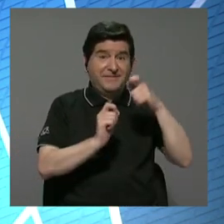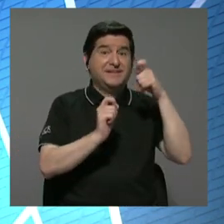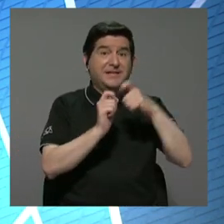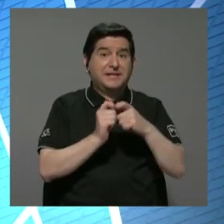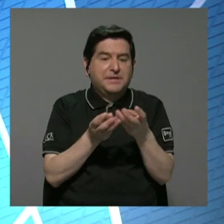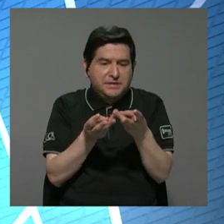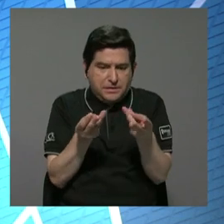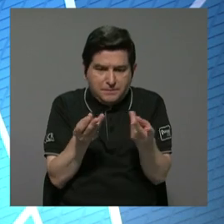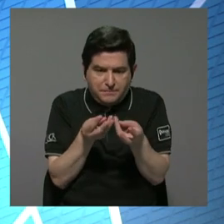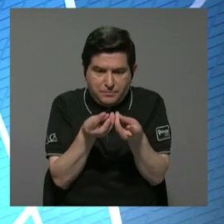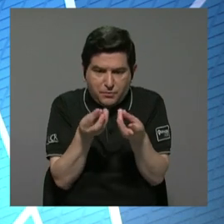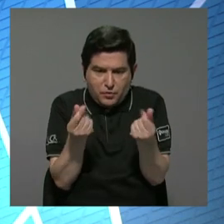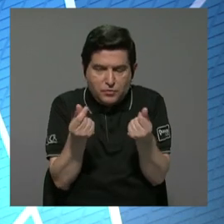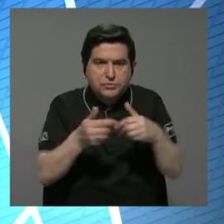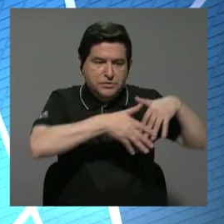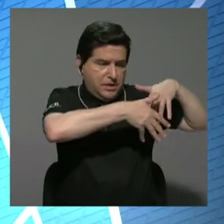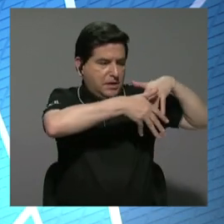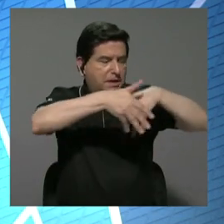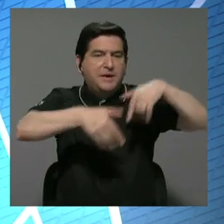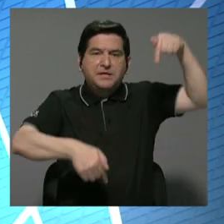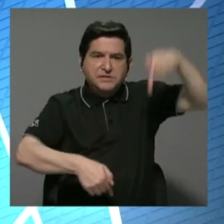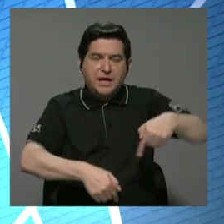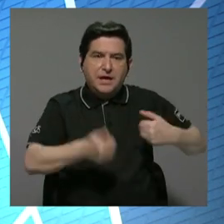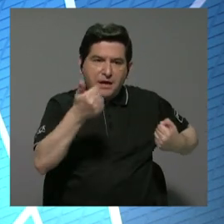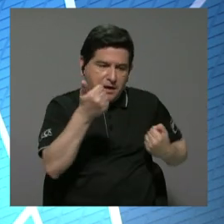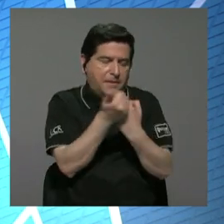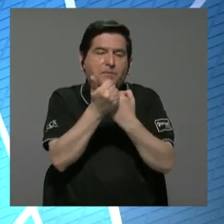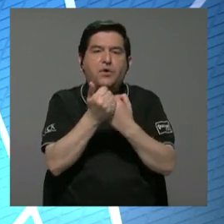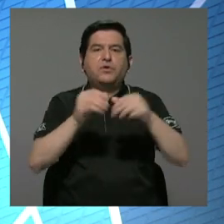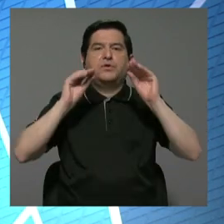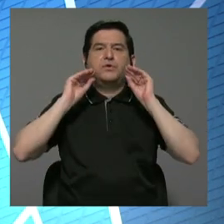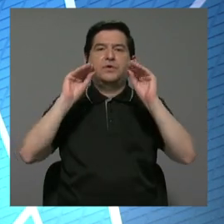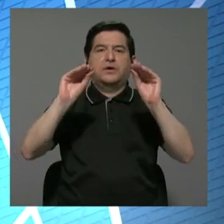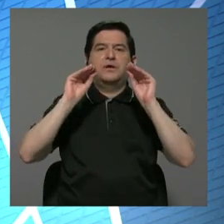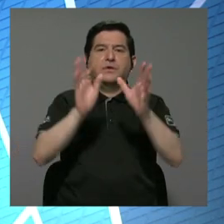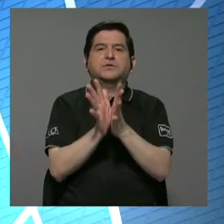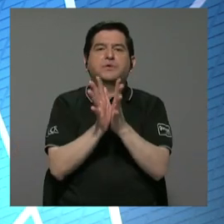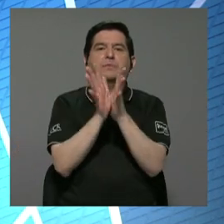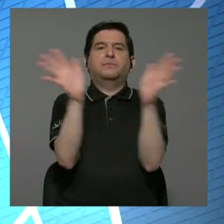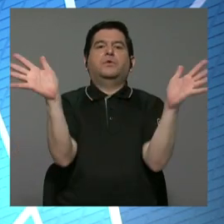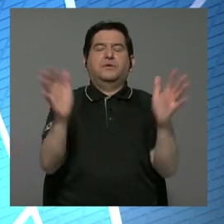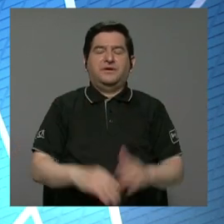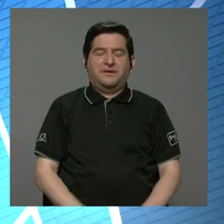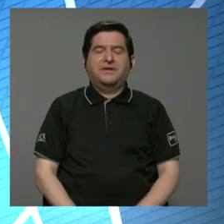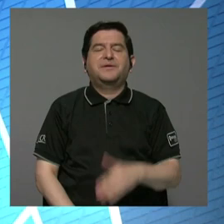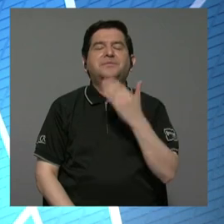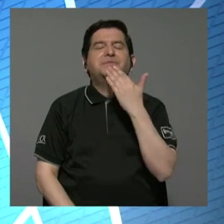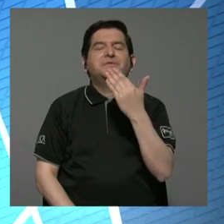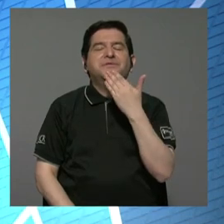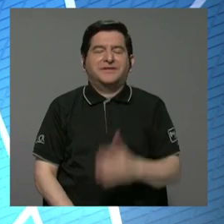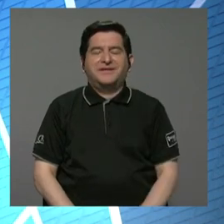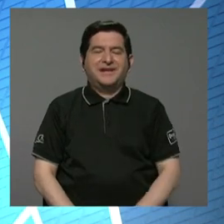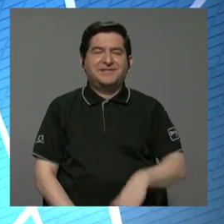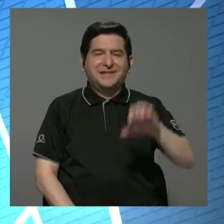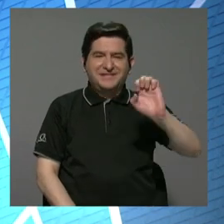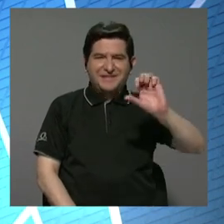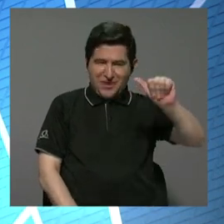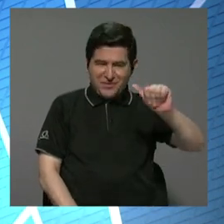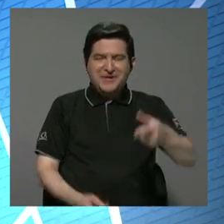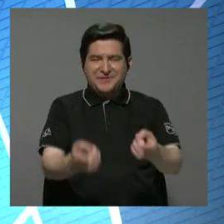está generando la marcha de hoy a favor de la educación, ¿verdad?, pública. Así que muchísimas gracias, Eugenia, por estar